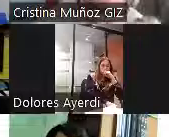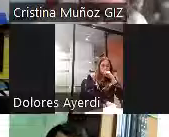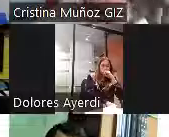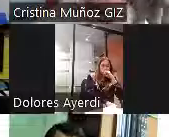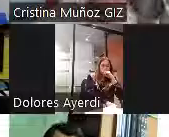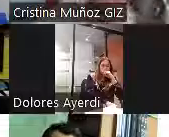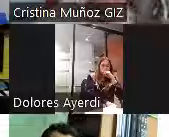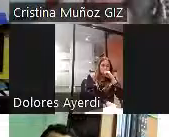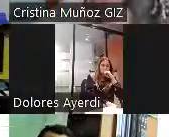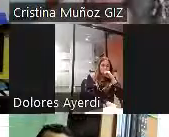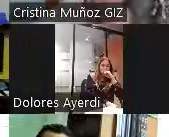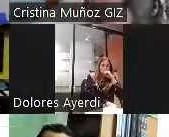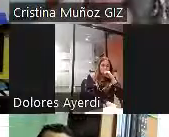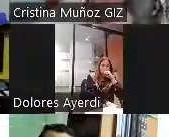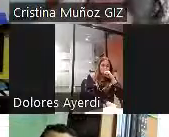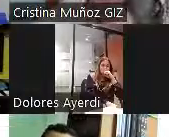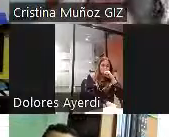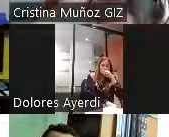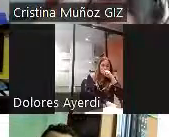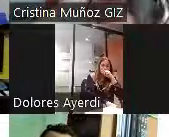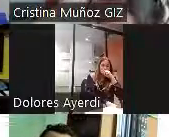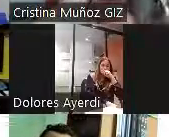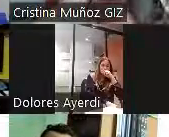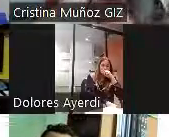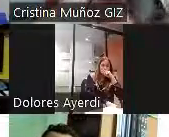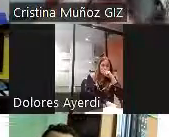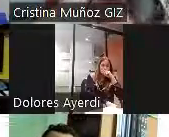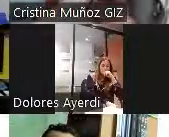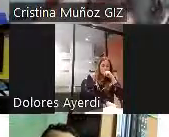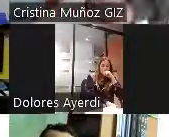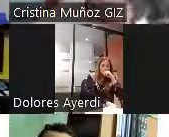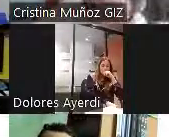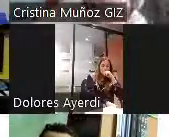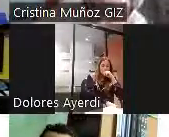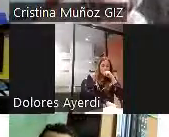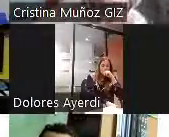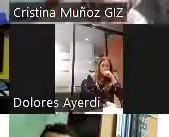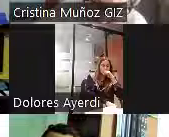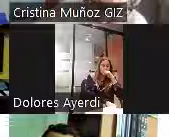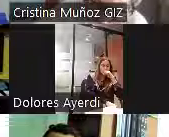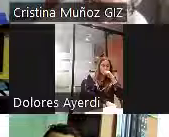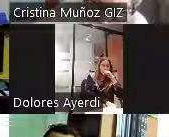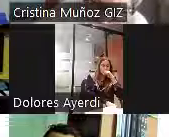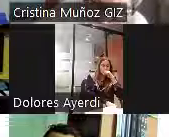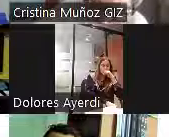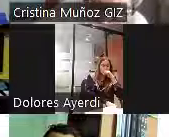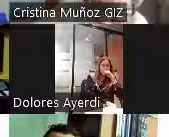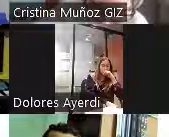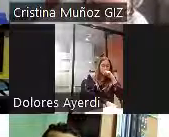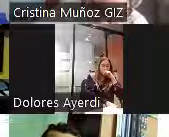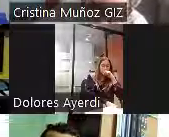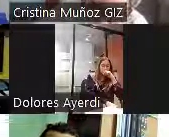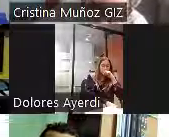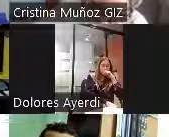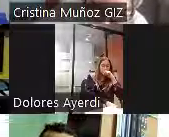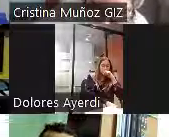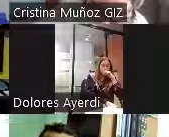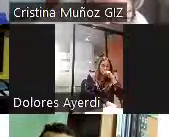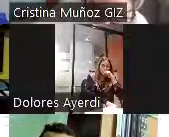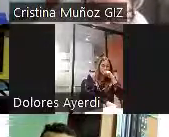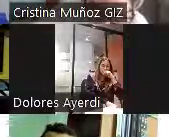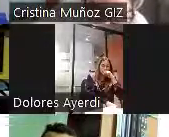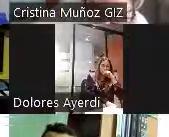anclaje. Y así, con este modo, concibe la forma de estructurar